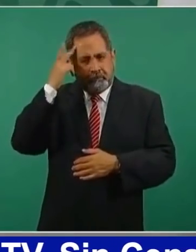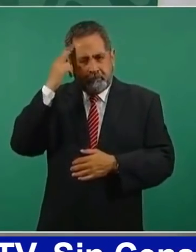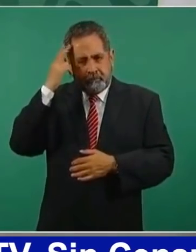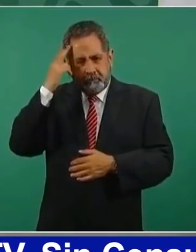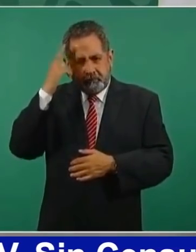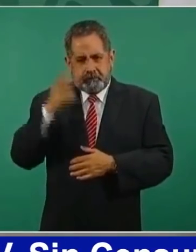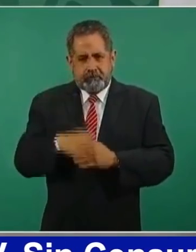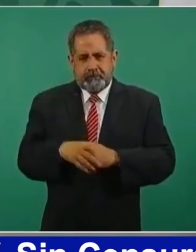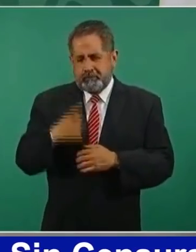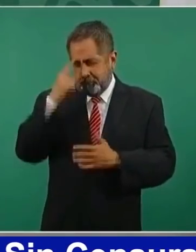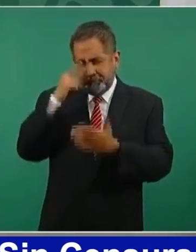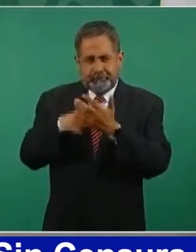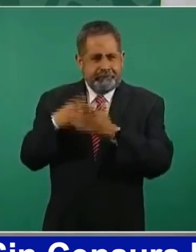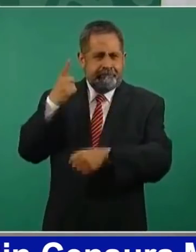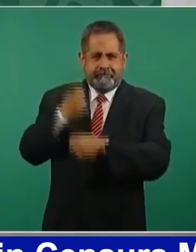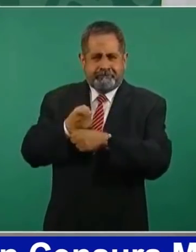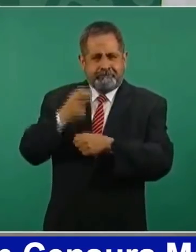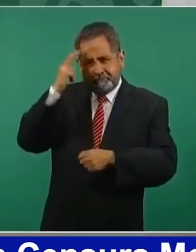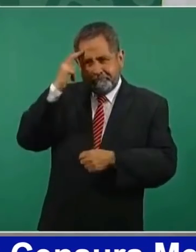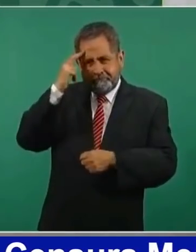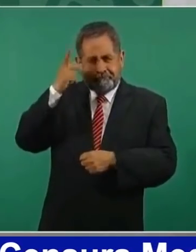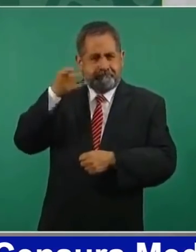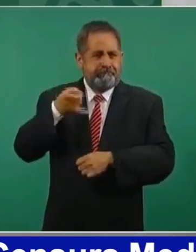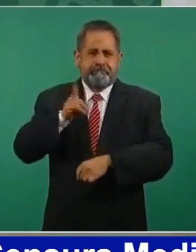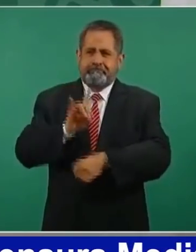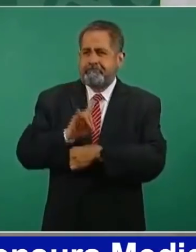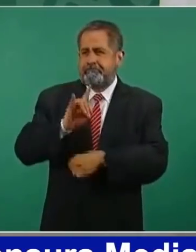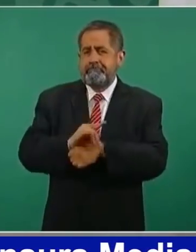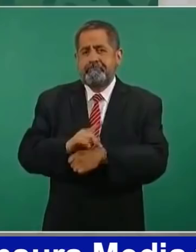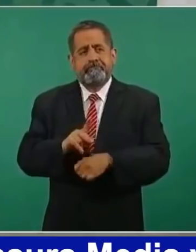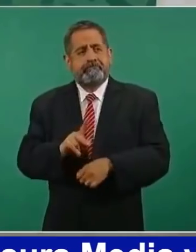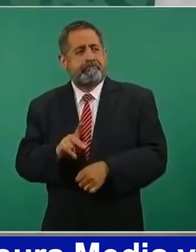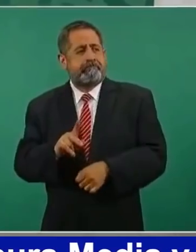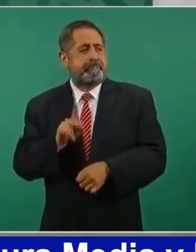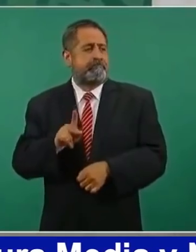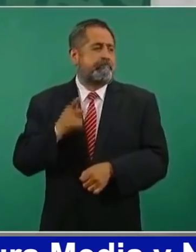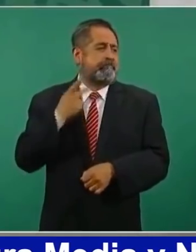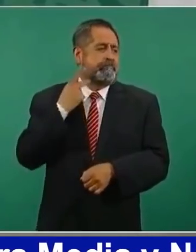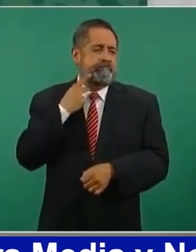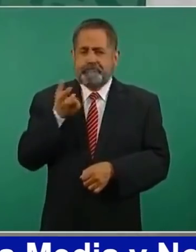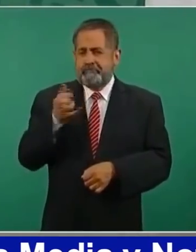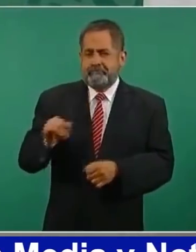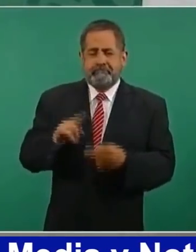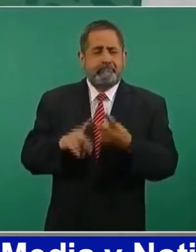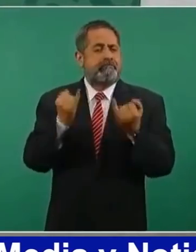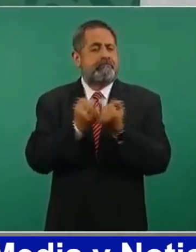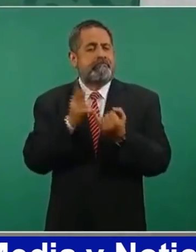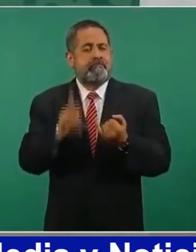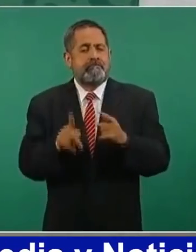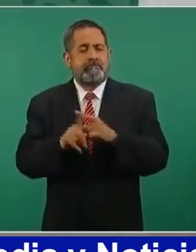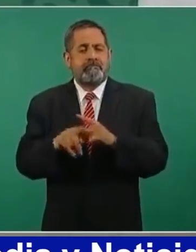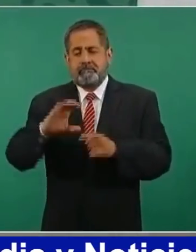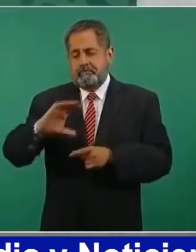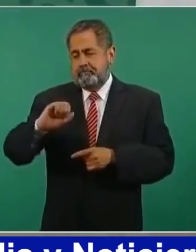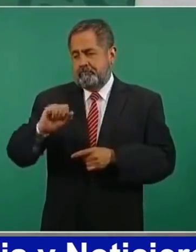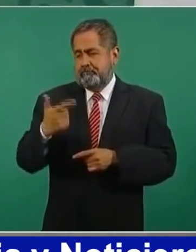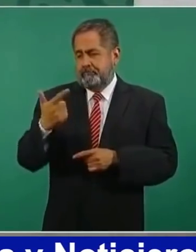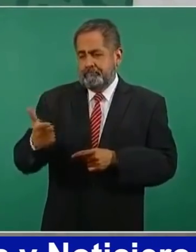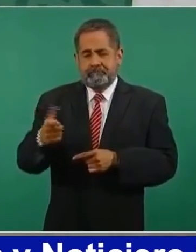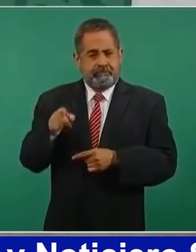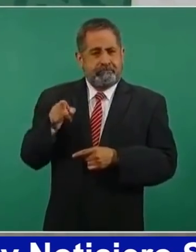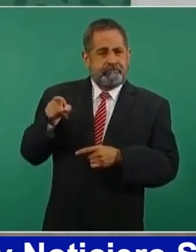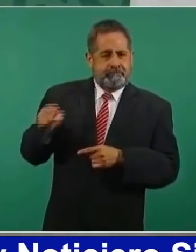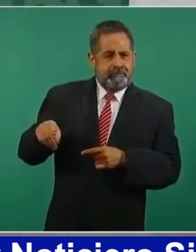yo creo que es el padre de la simulación política. Así como Salinas es el padre de la